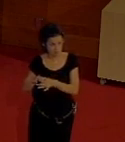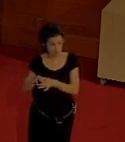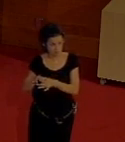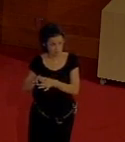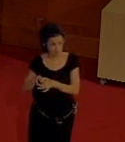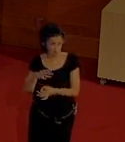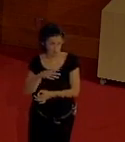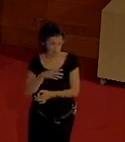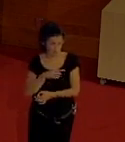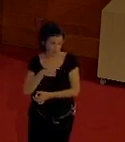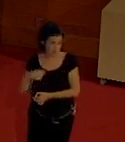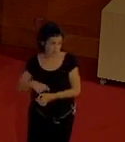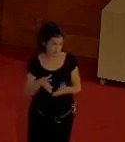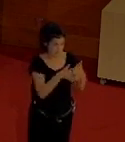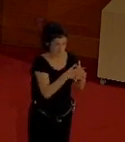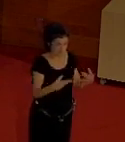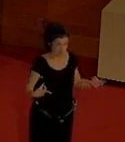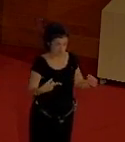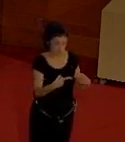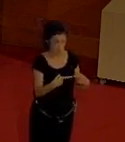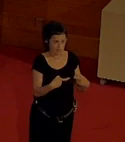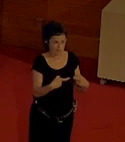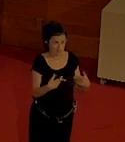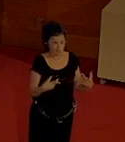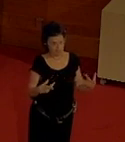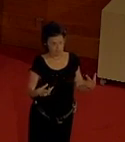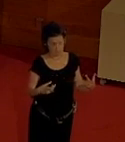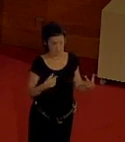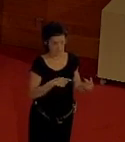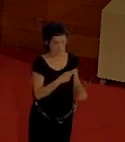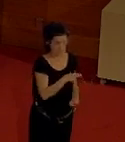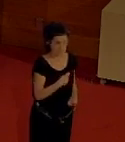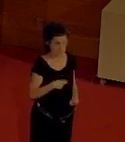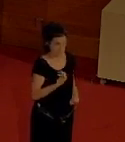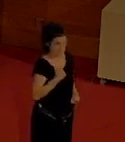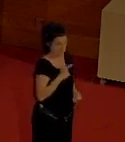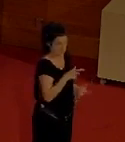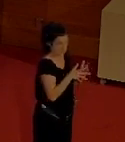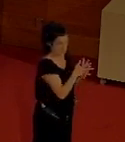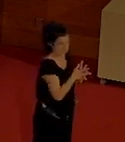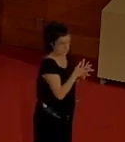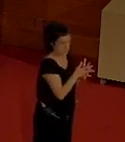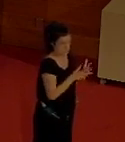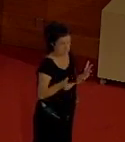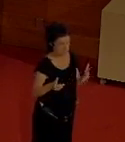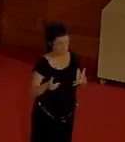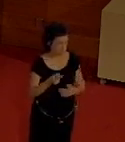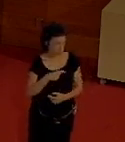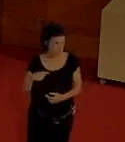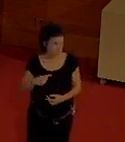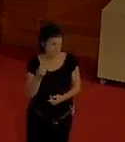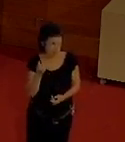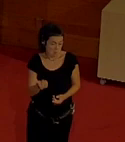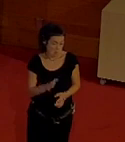entre China y Estados Unidos y de momento Indonesia saca más de Washington que lo que pueda sacar de pequín Pues de momento no los